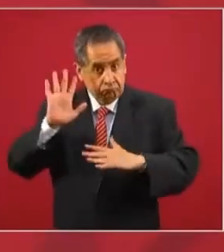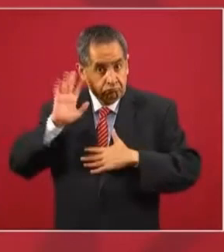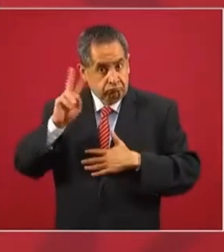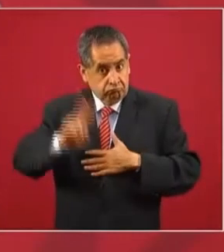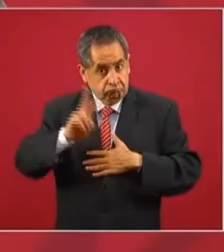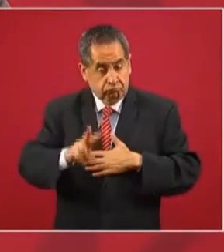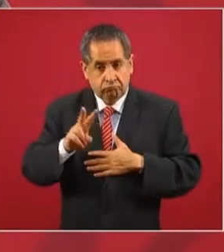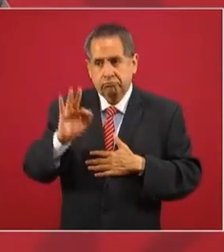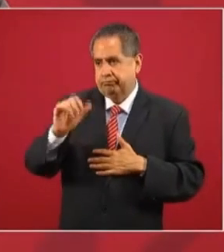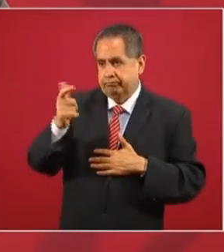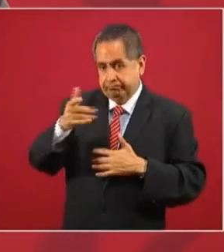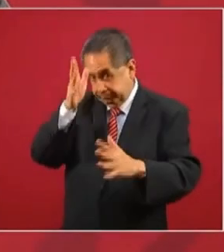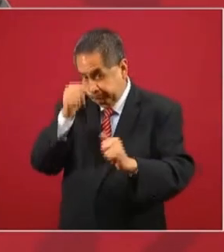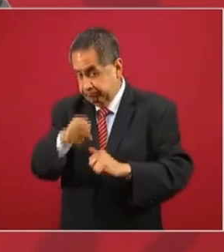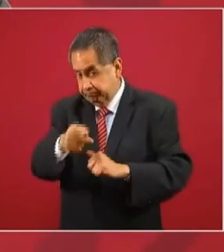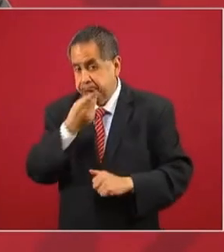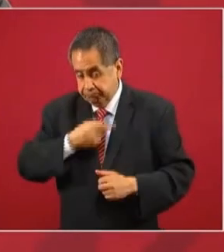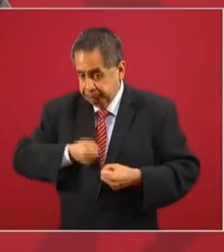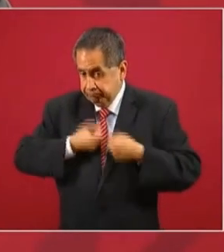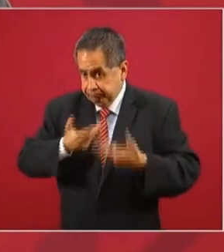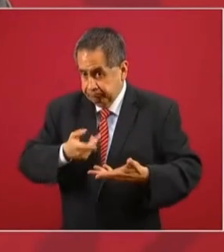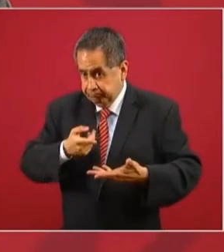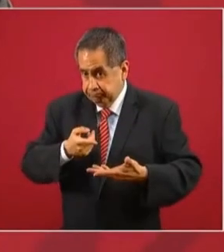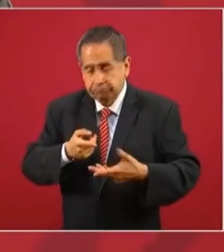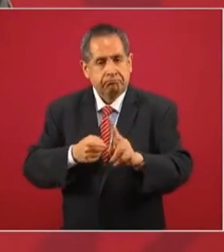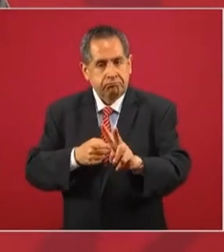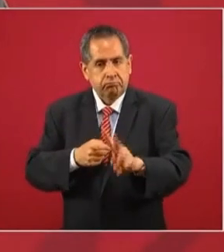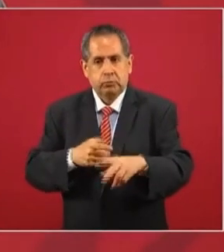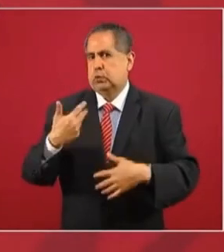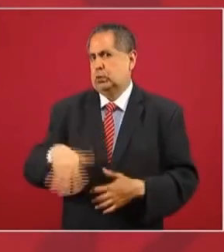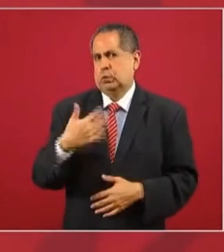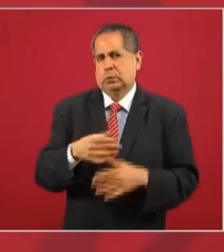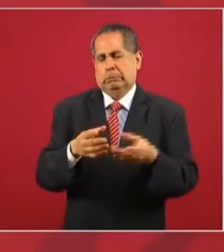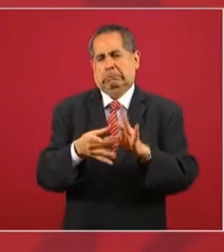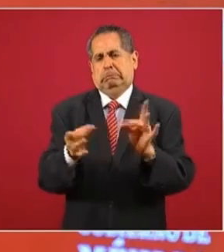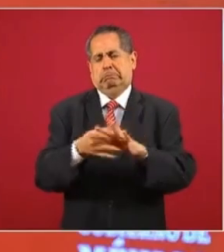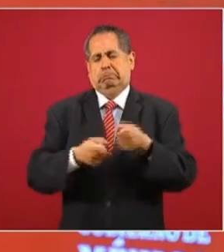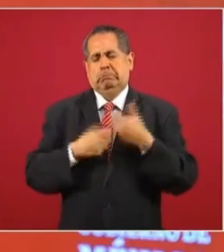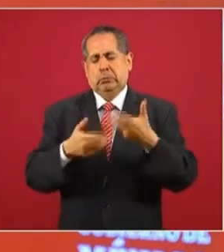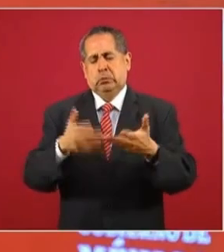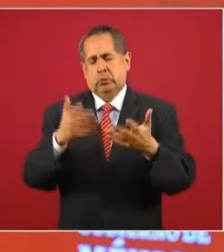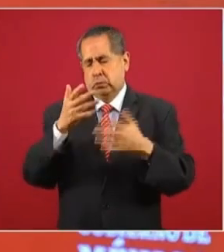con la fiscalía, pues van a hacer revelaciones